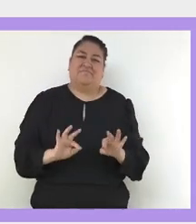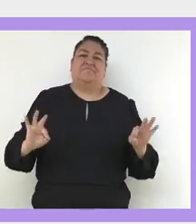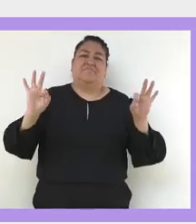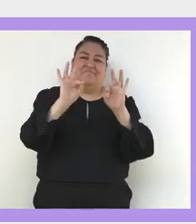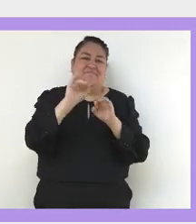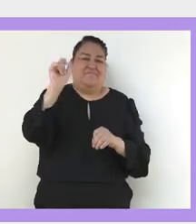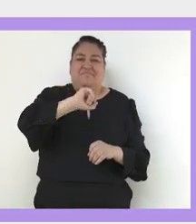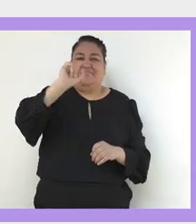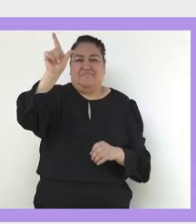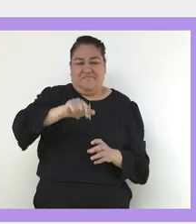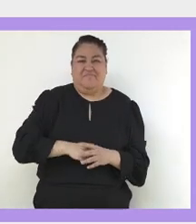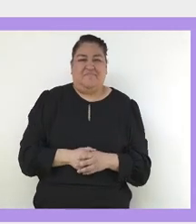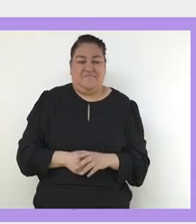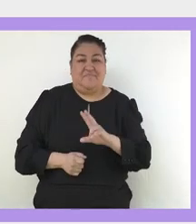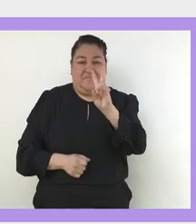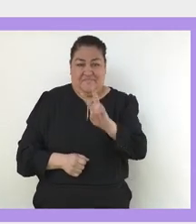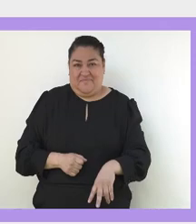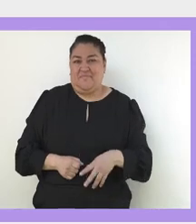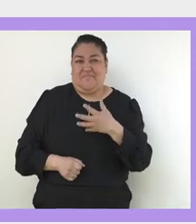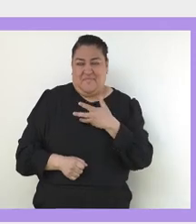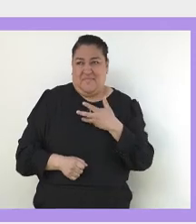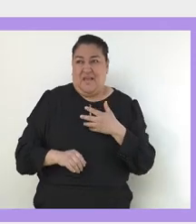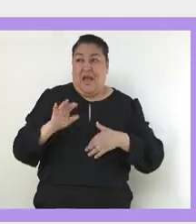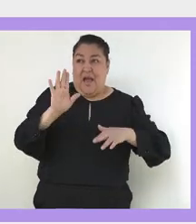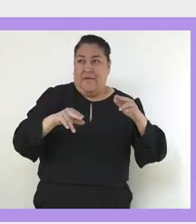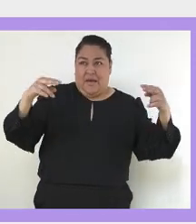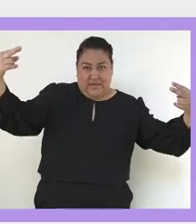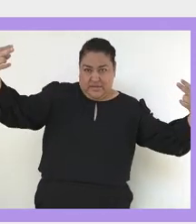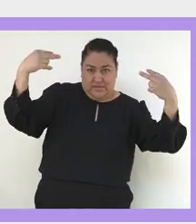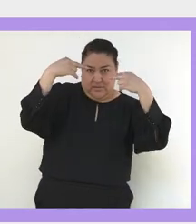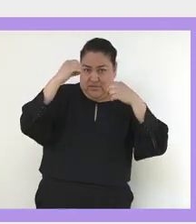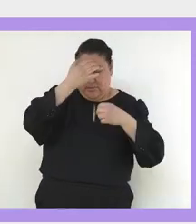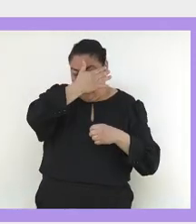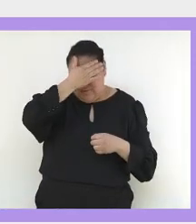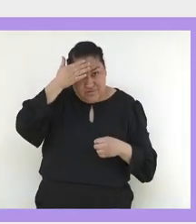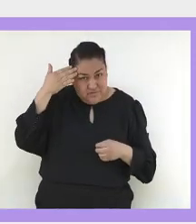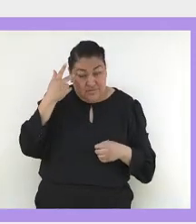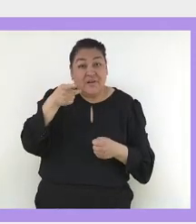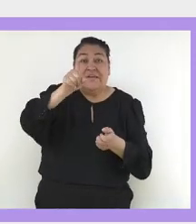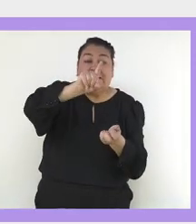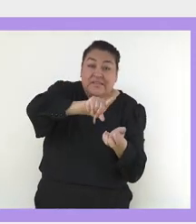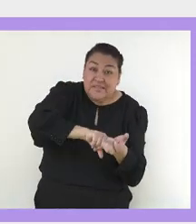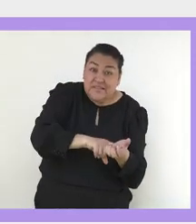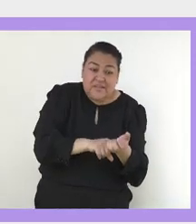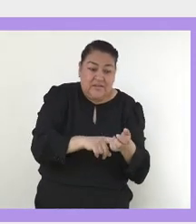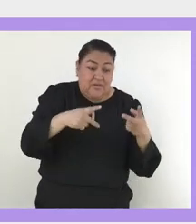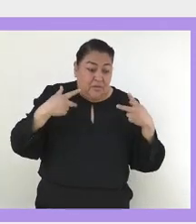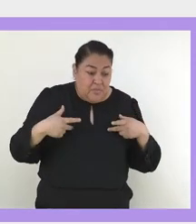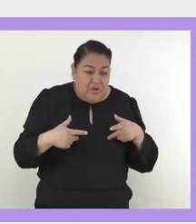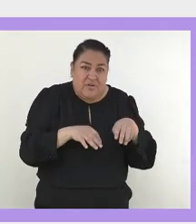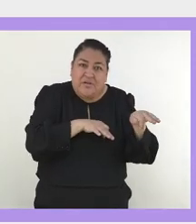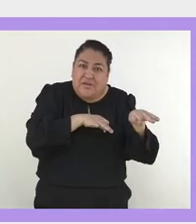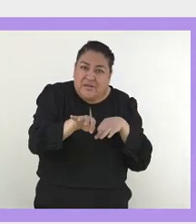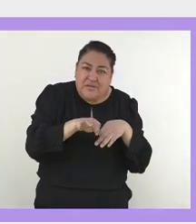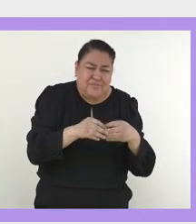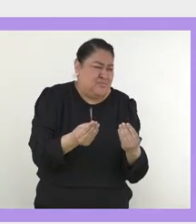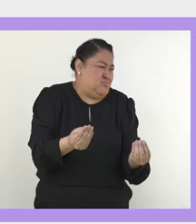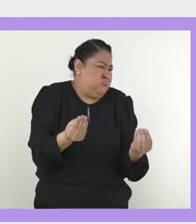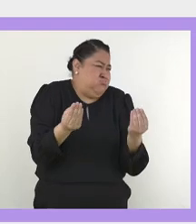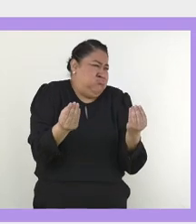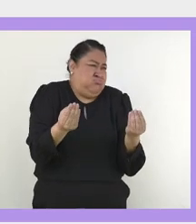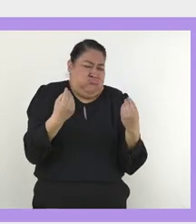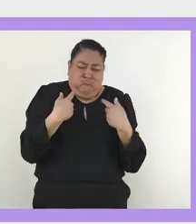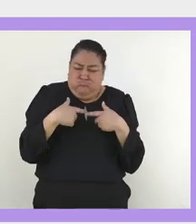De repente no se ve no hacia los medios o hacia el exterior la la gran maquinaria que es toda la gente que trabaja detrás de una selección detrás de